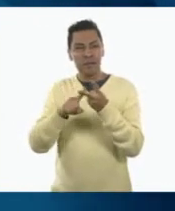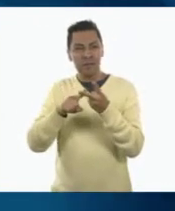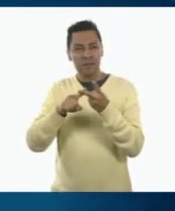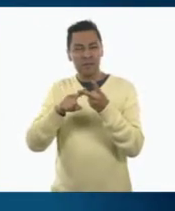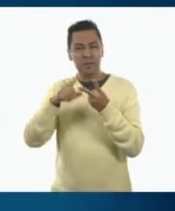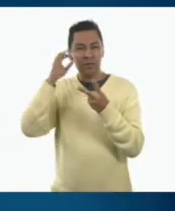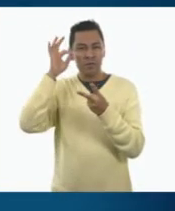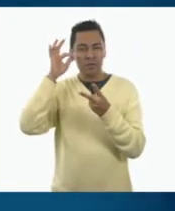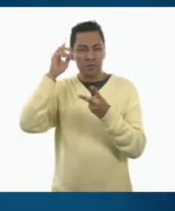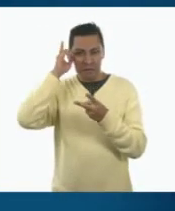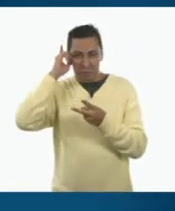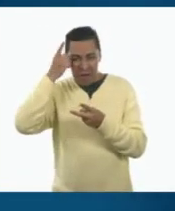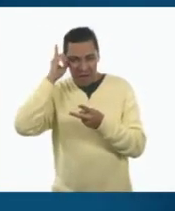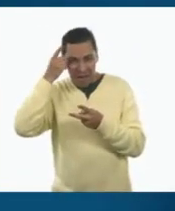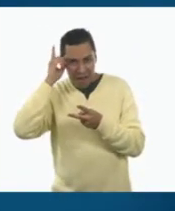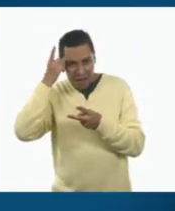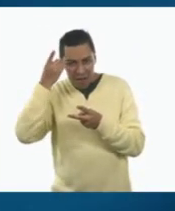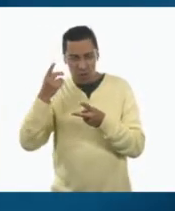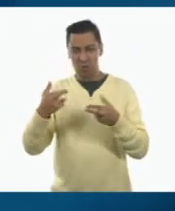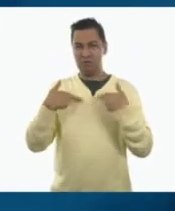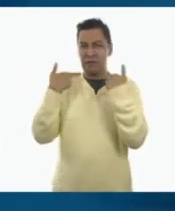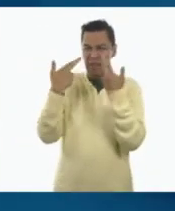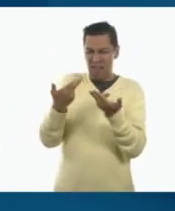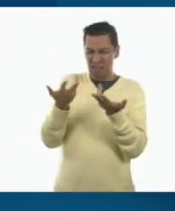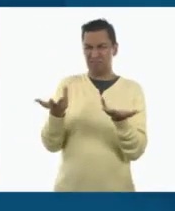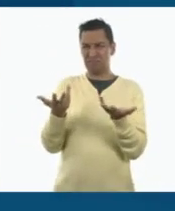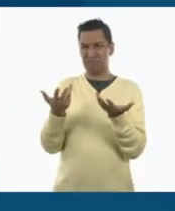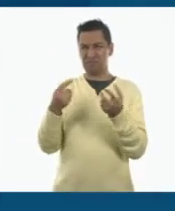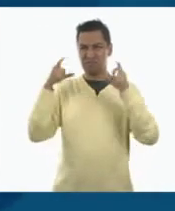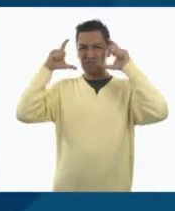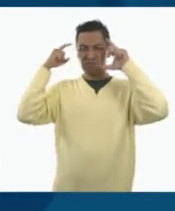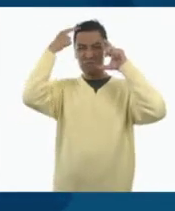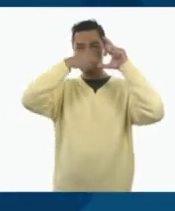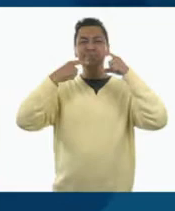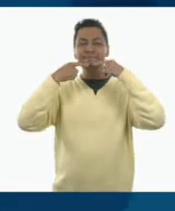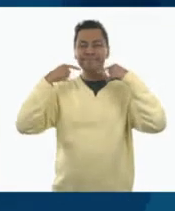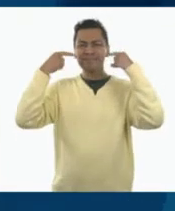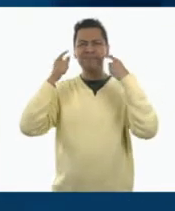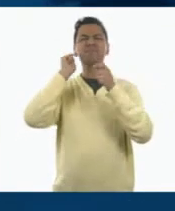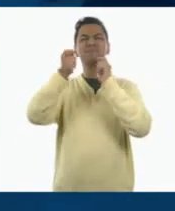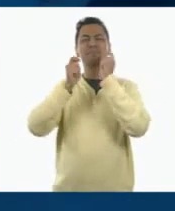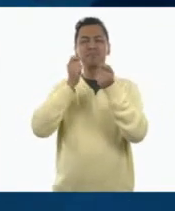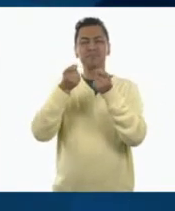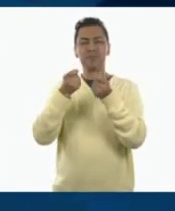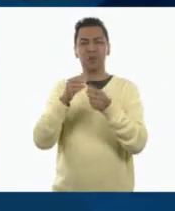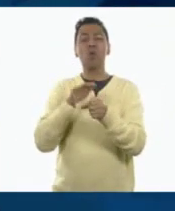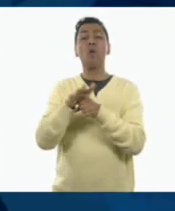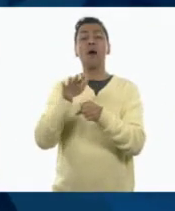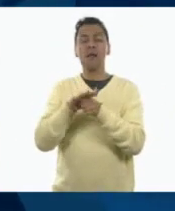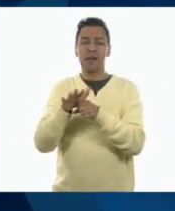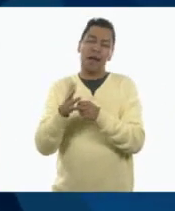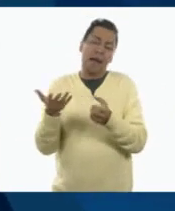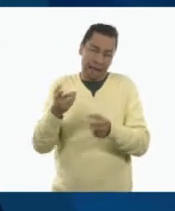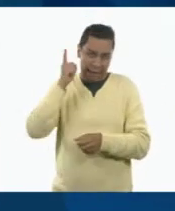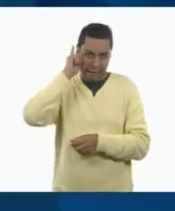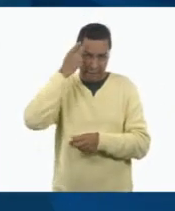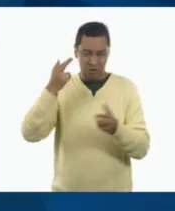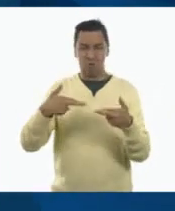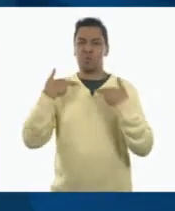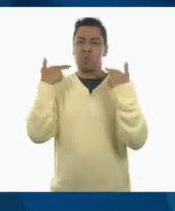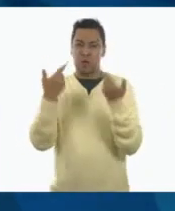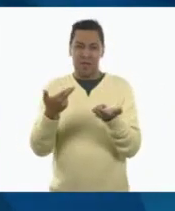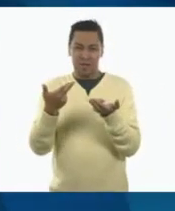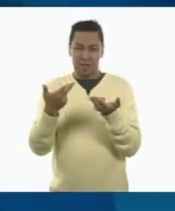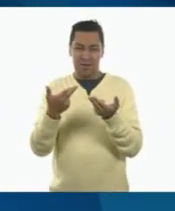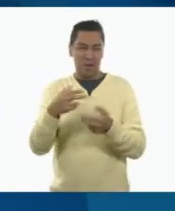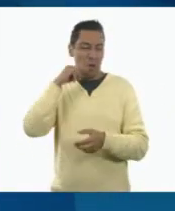y un regalo y la vista y un emoji sonriente, yo creo que lo más propio es eso, ¿verdad? A caballo dado... No se le ve